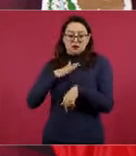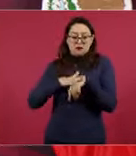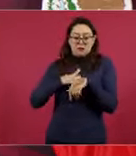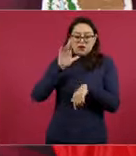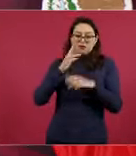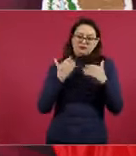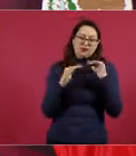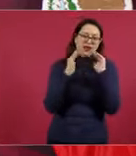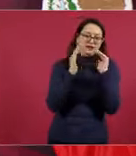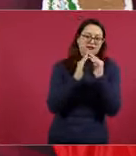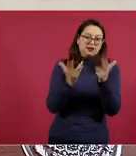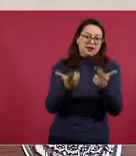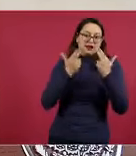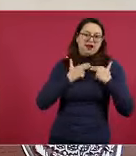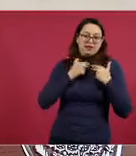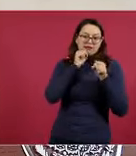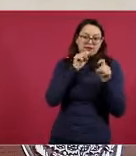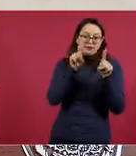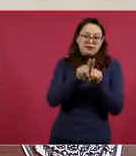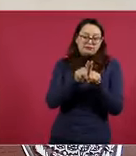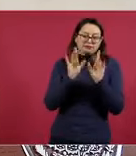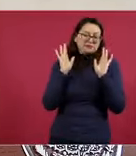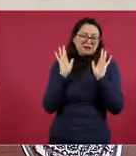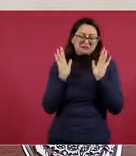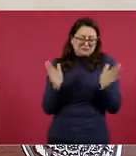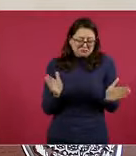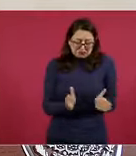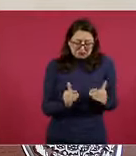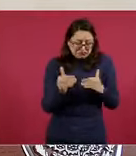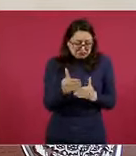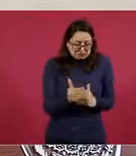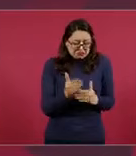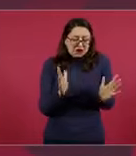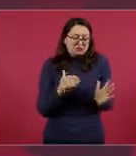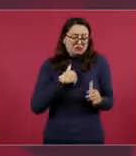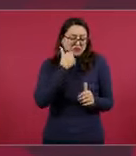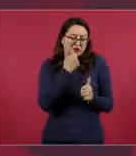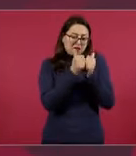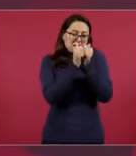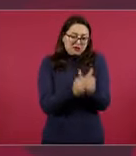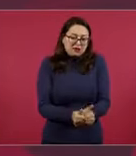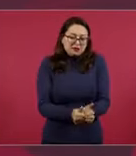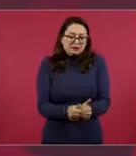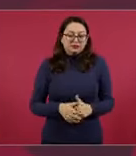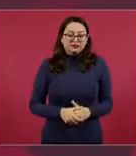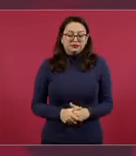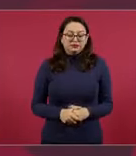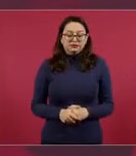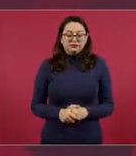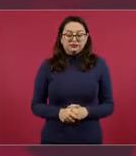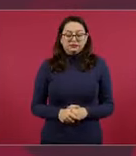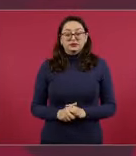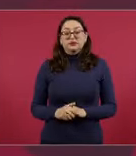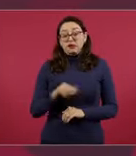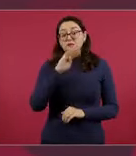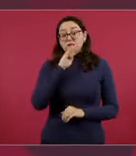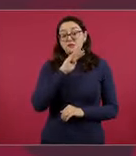Y ahí es la quinta, y ahí es donde quiero estar. Y mi madre sembró